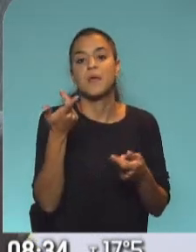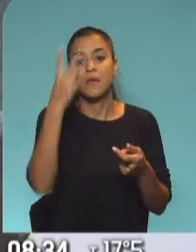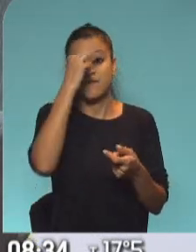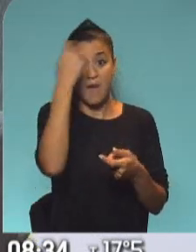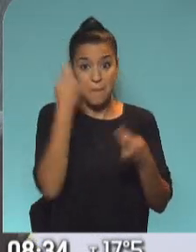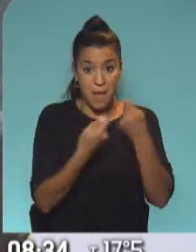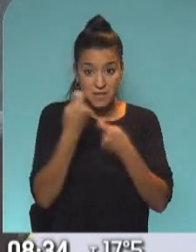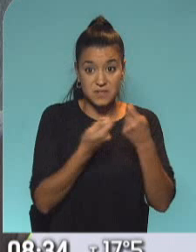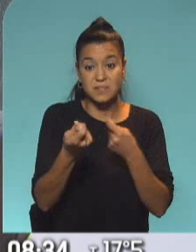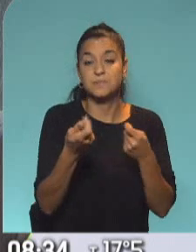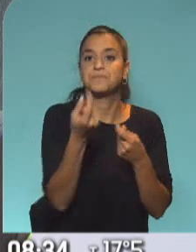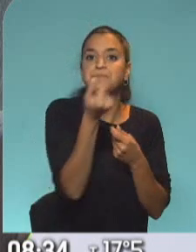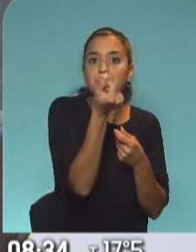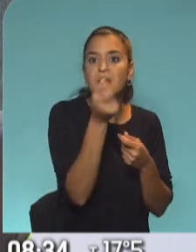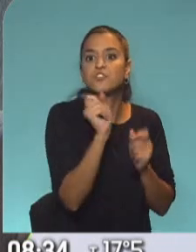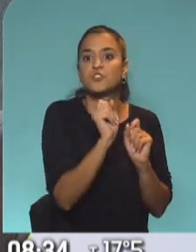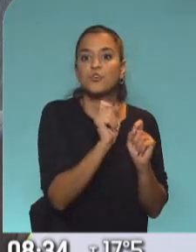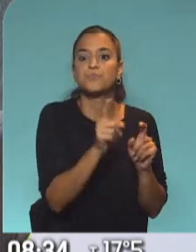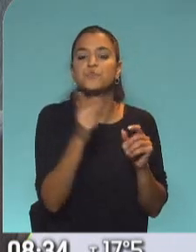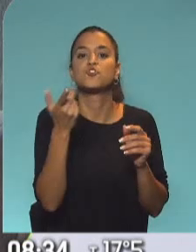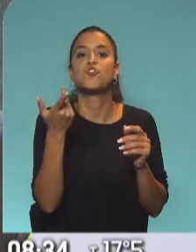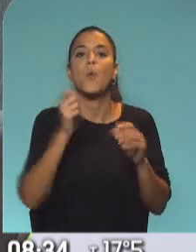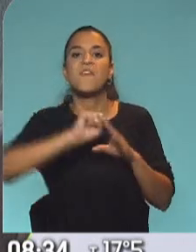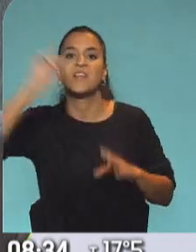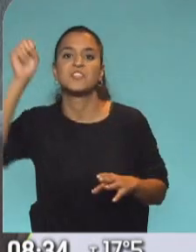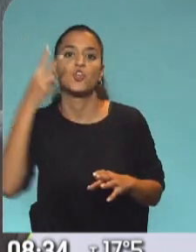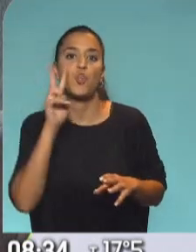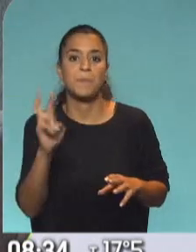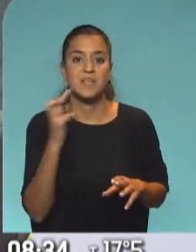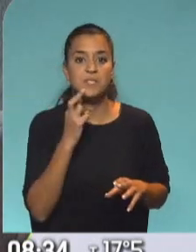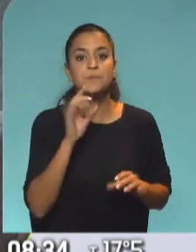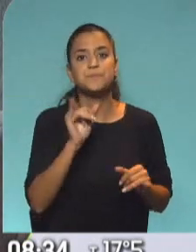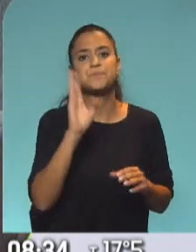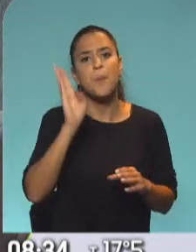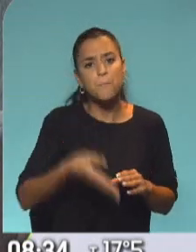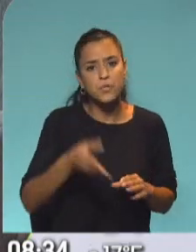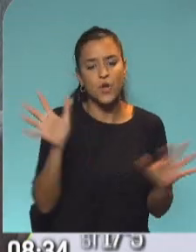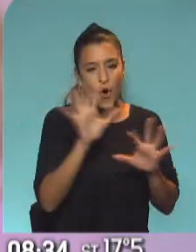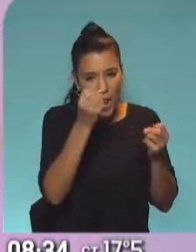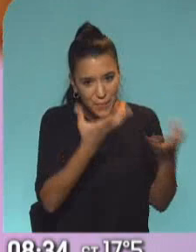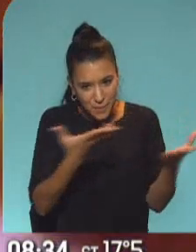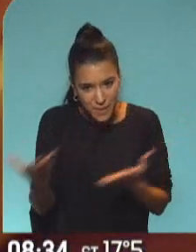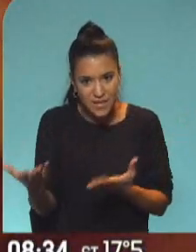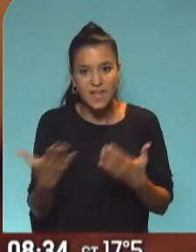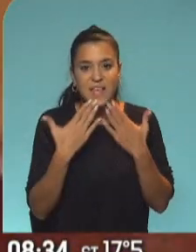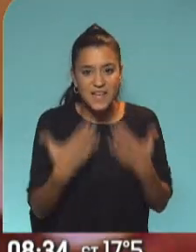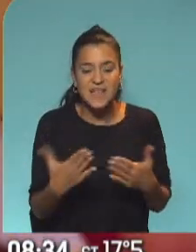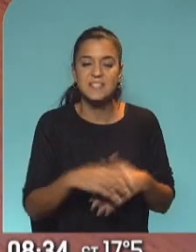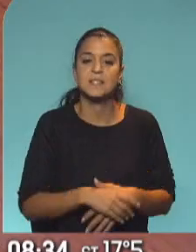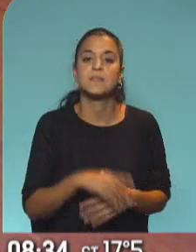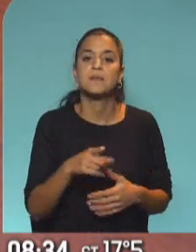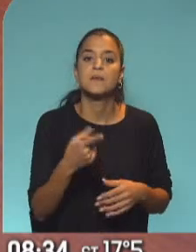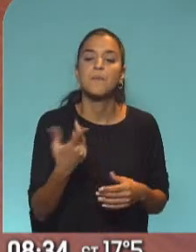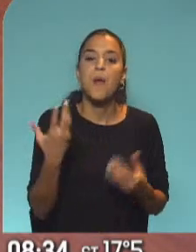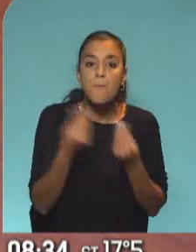que tuvo el precio de los medicamentos sobre el índice inflacionario del año 2019. Y el porcentaje, ¿cómo estás? Bienvenido. Gracias por la invitación. Significa para